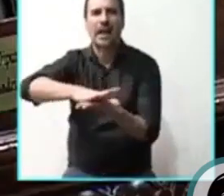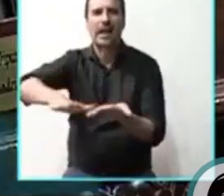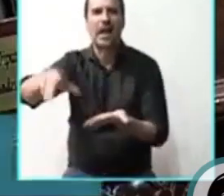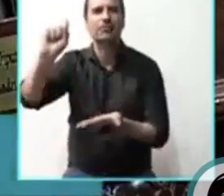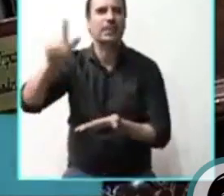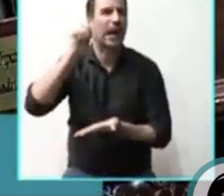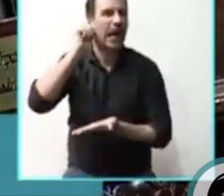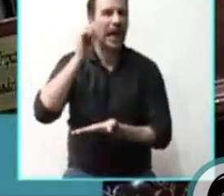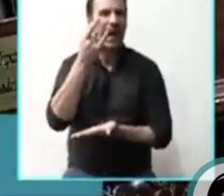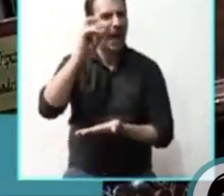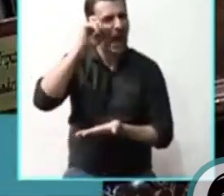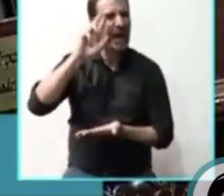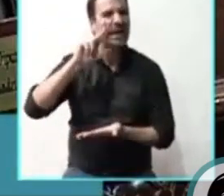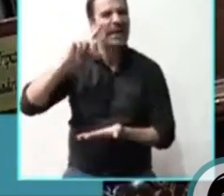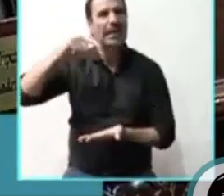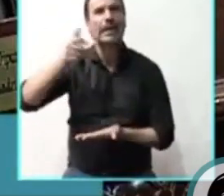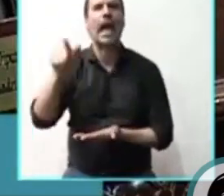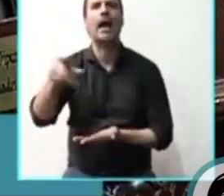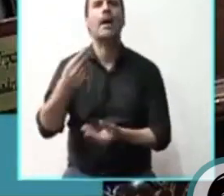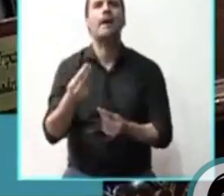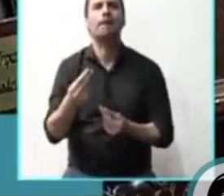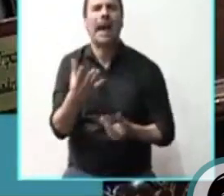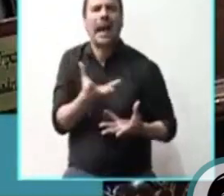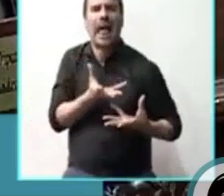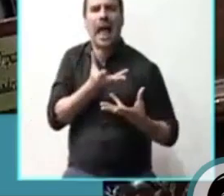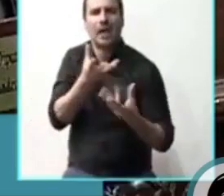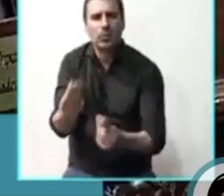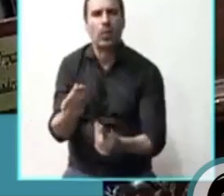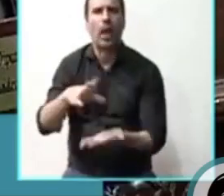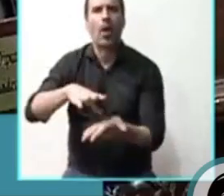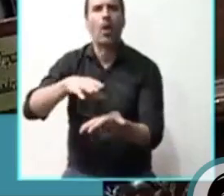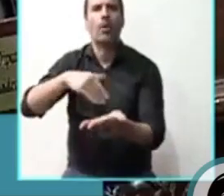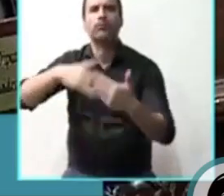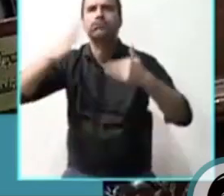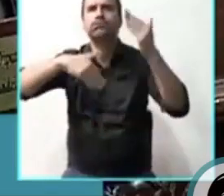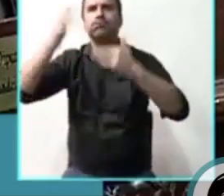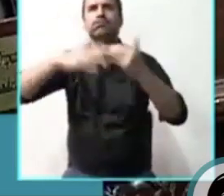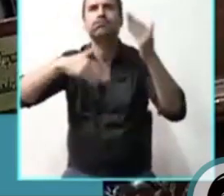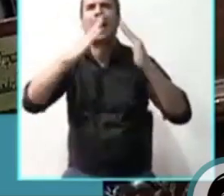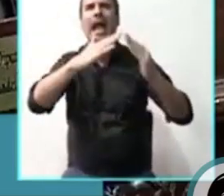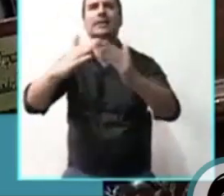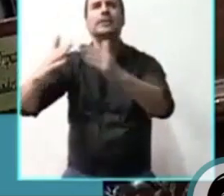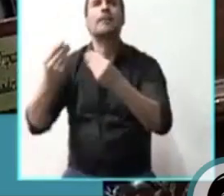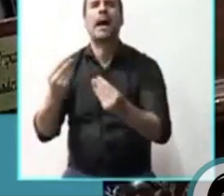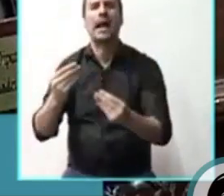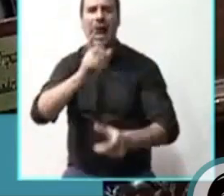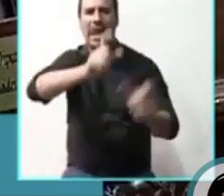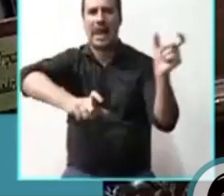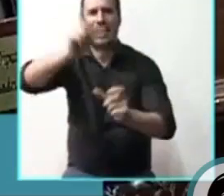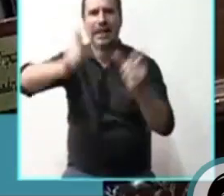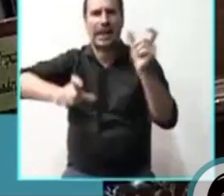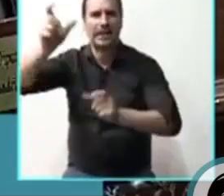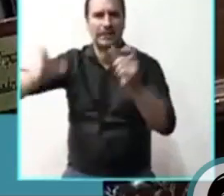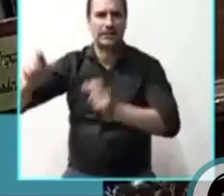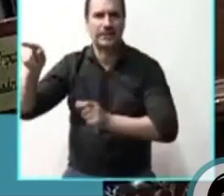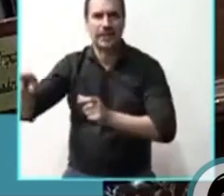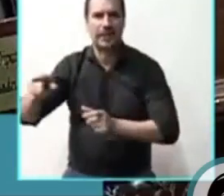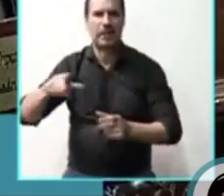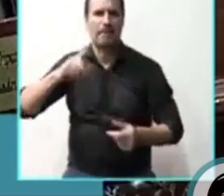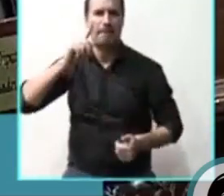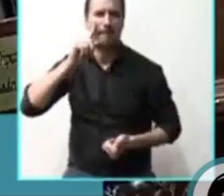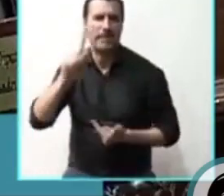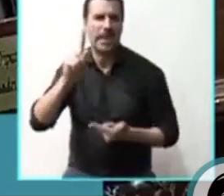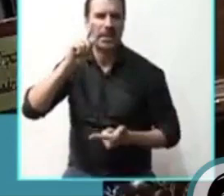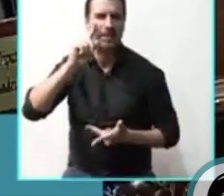y sean para la construcción de tierra para la construcción de viviendas dignas para todas esas miles de mujeres